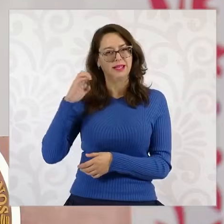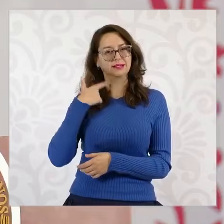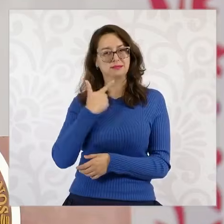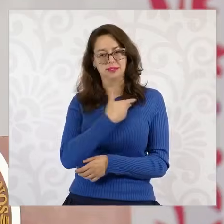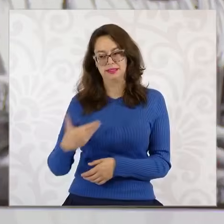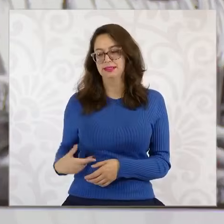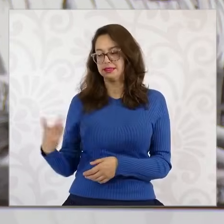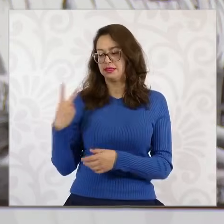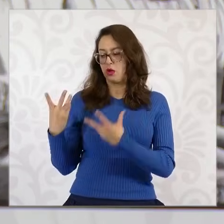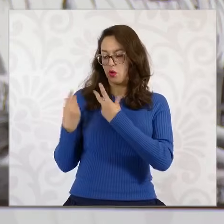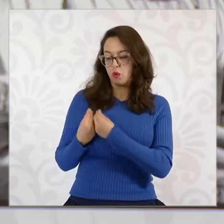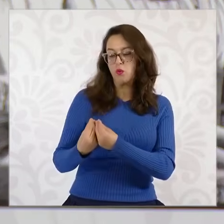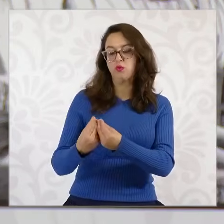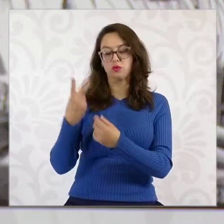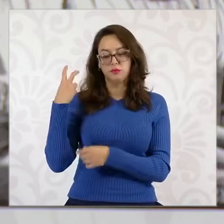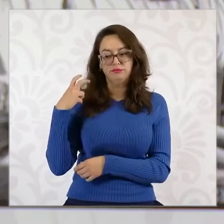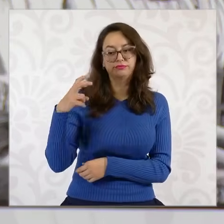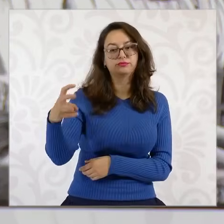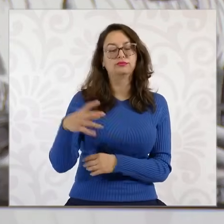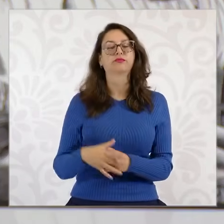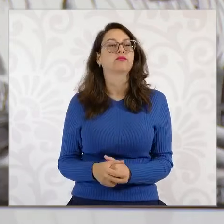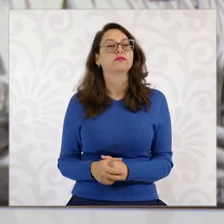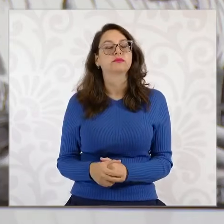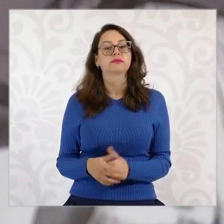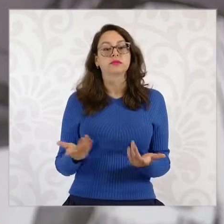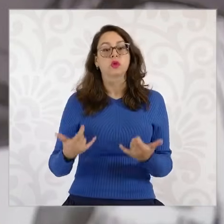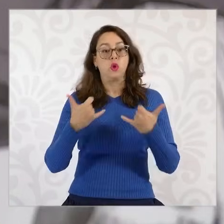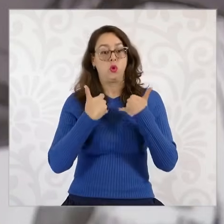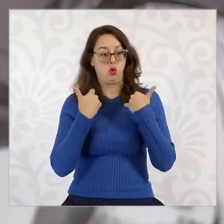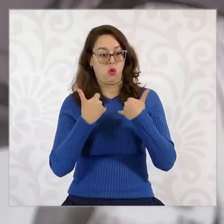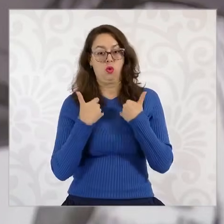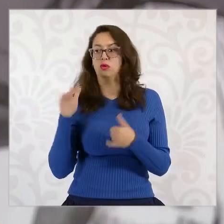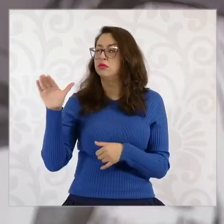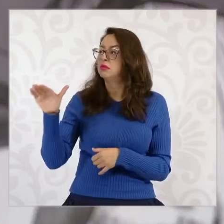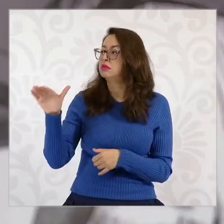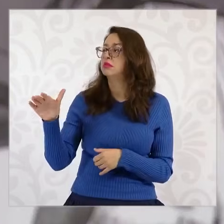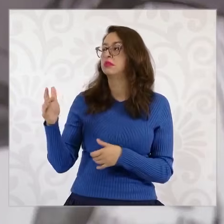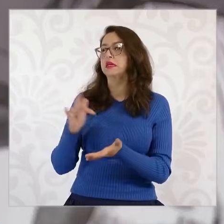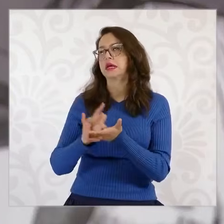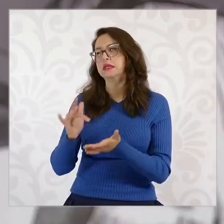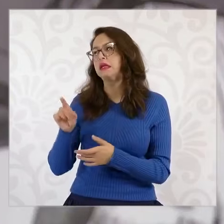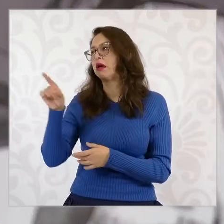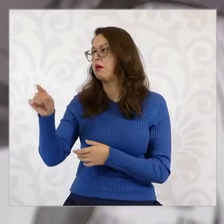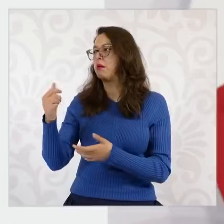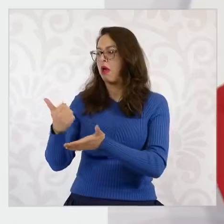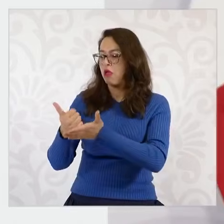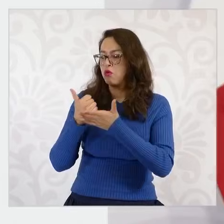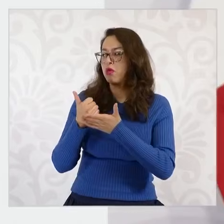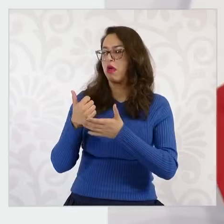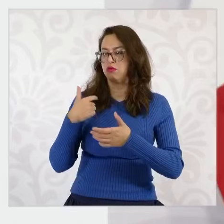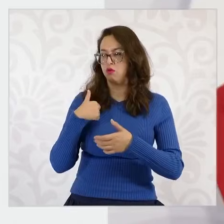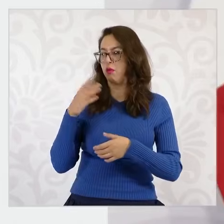dijo entonces al presidente López Obrador: me pude comprar una moto con la beca,